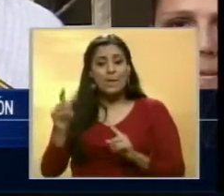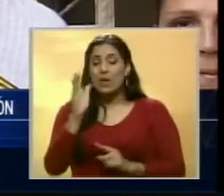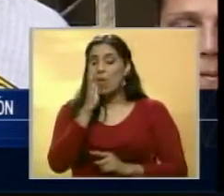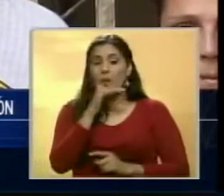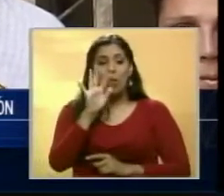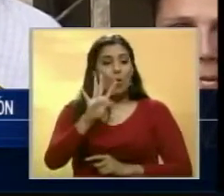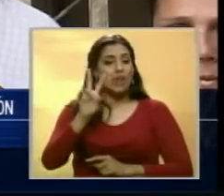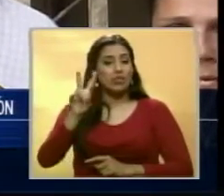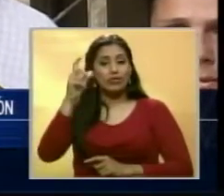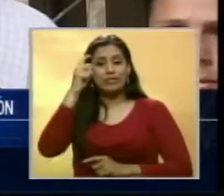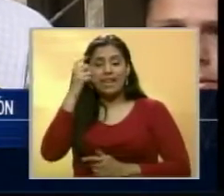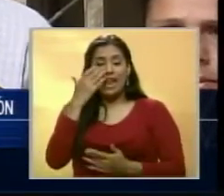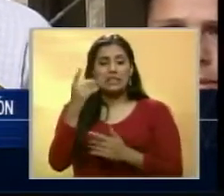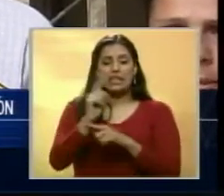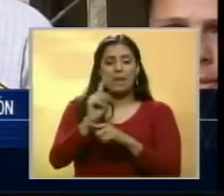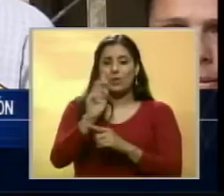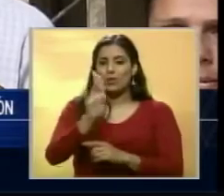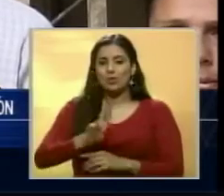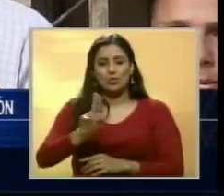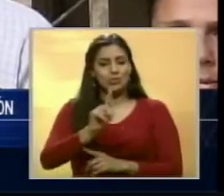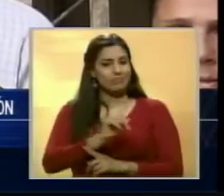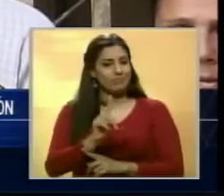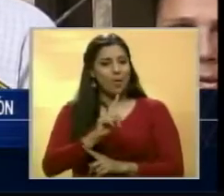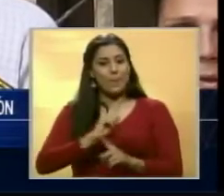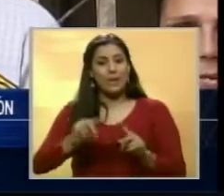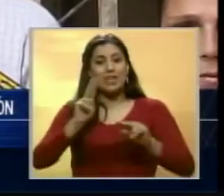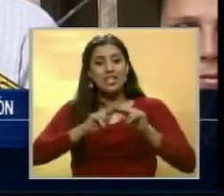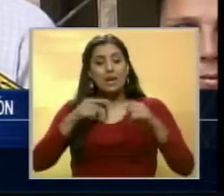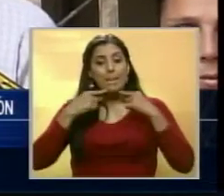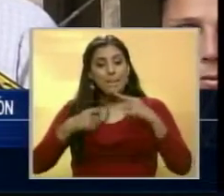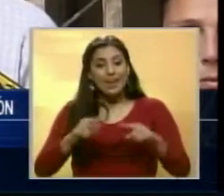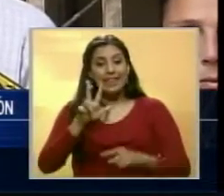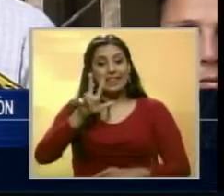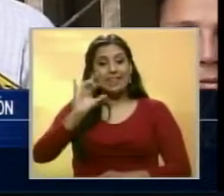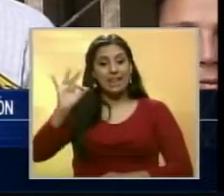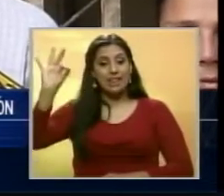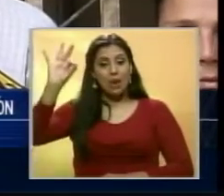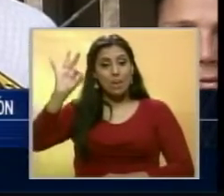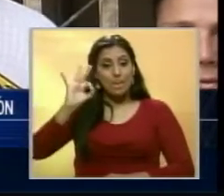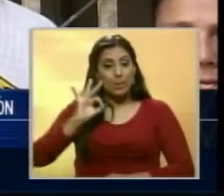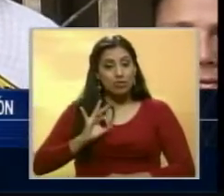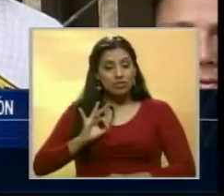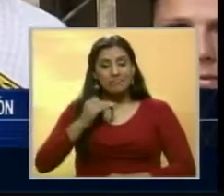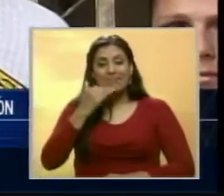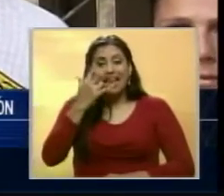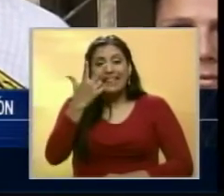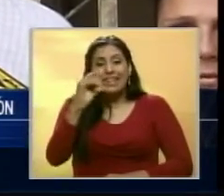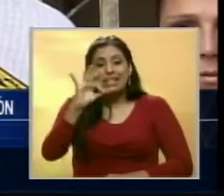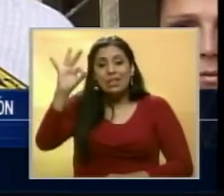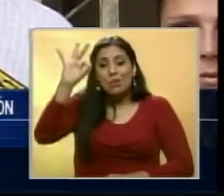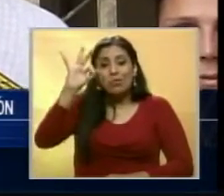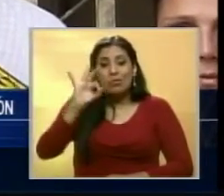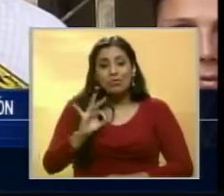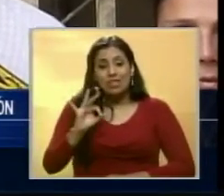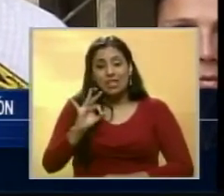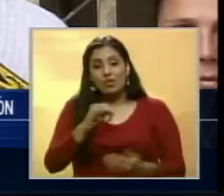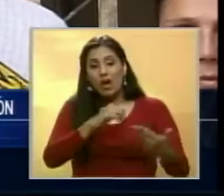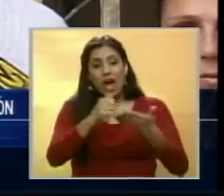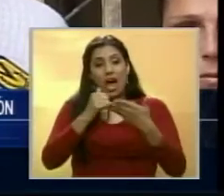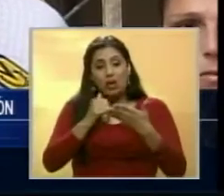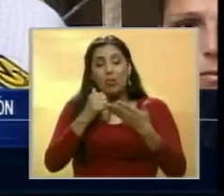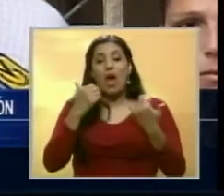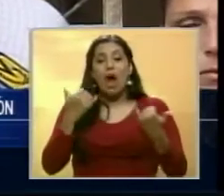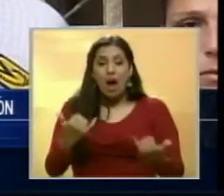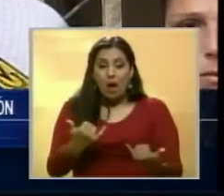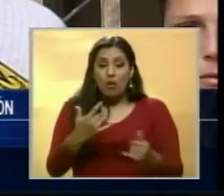42 días de clase. Eso indica que ya los niños han perdido un 30% casi un 30% de asistencia y